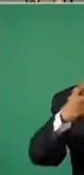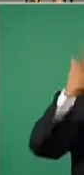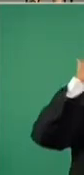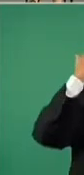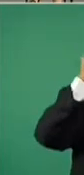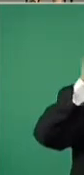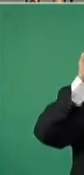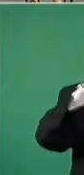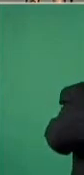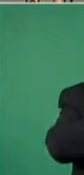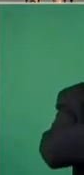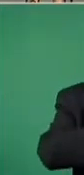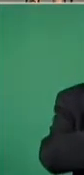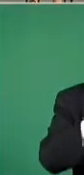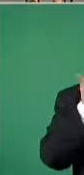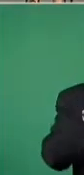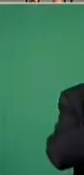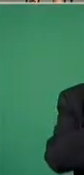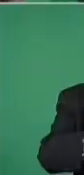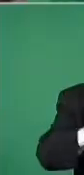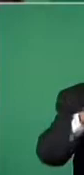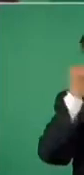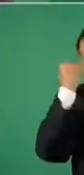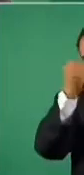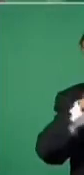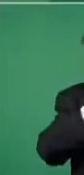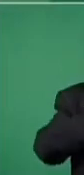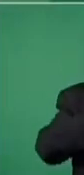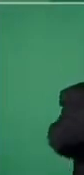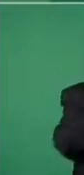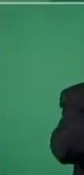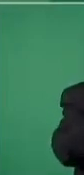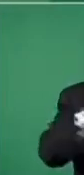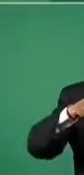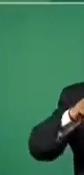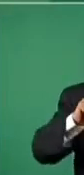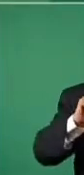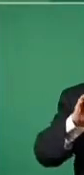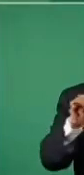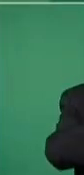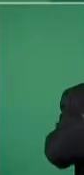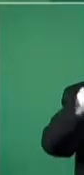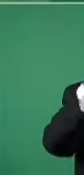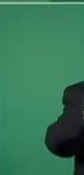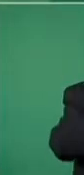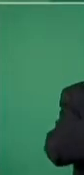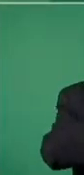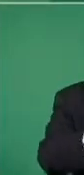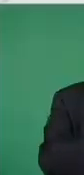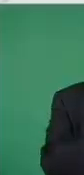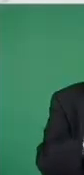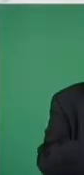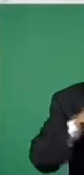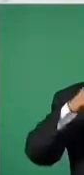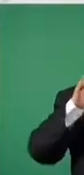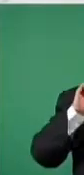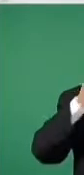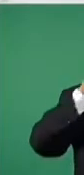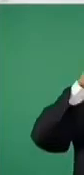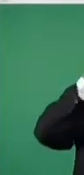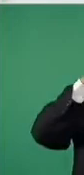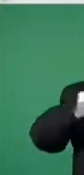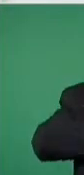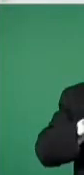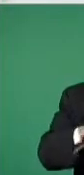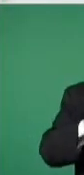sindicales, que no actuaron bien. Bueno, imagínense en esa agencia, creo yo, que llegó a ser director